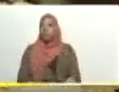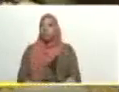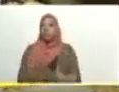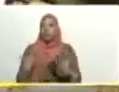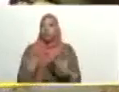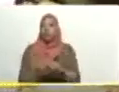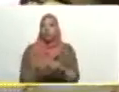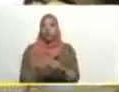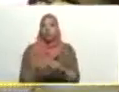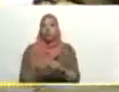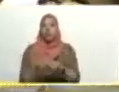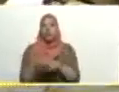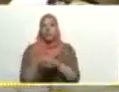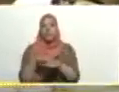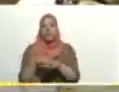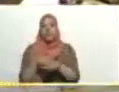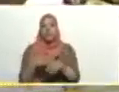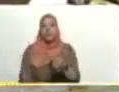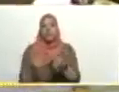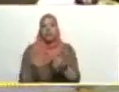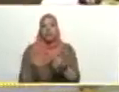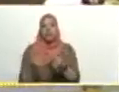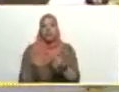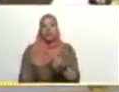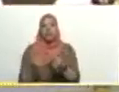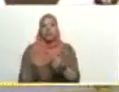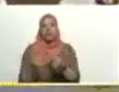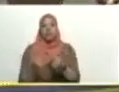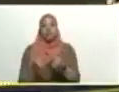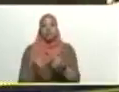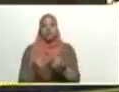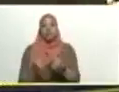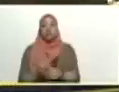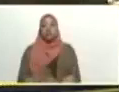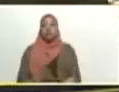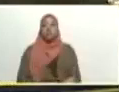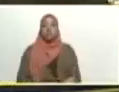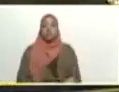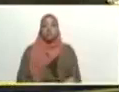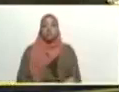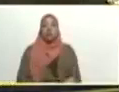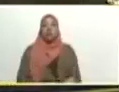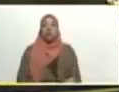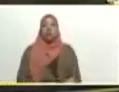ejecutiva y ministra de Finanzas del Cieloína Rodríguez Gómez,